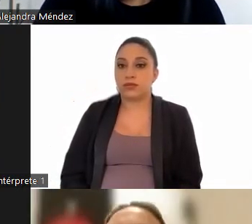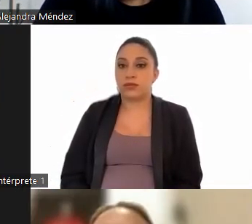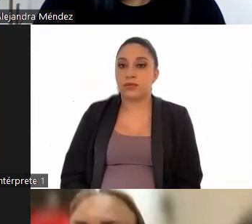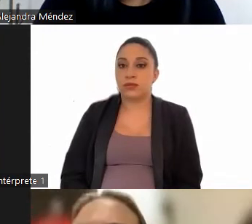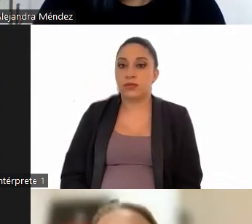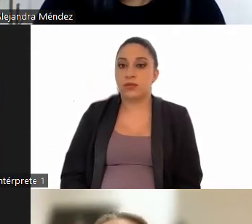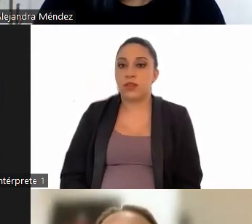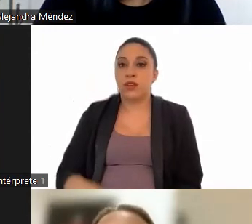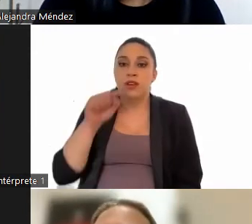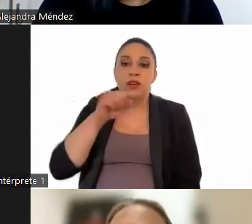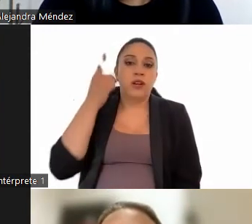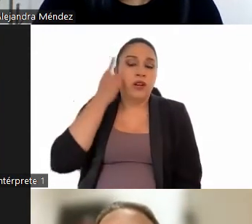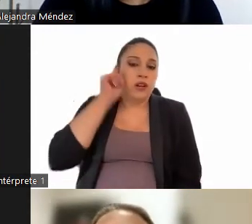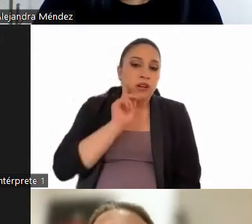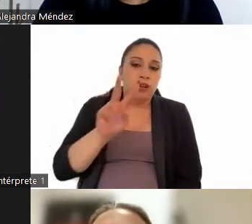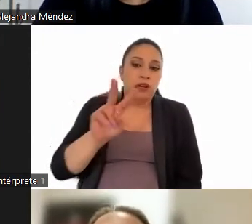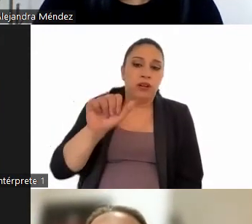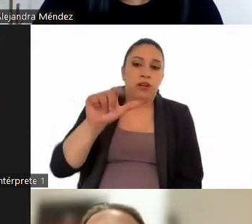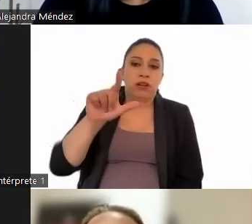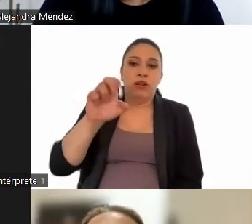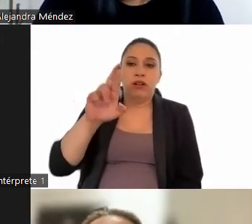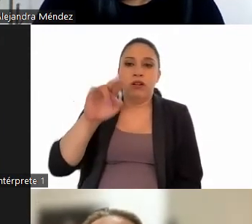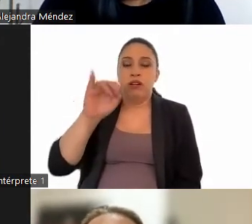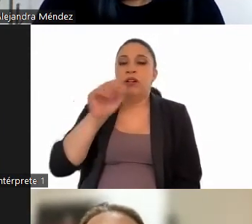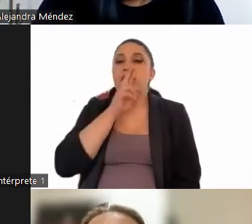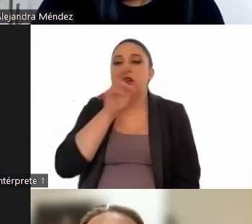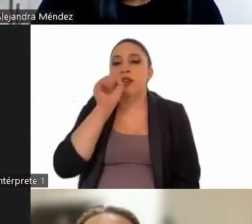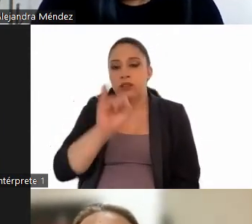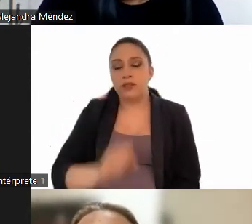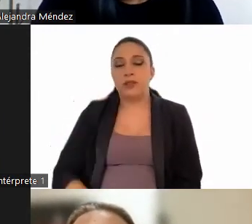Diputada Valeria. Sí. Valeria Cruz, a favor. A mí no era.